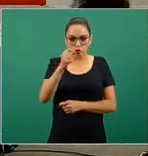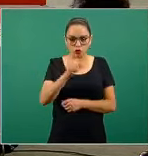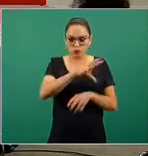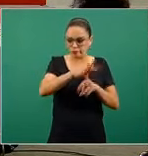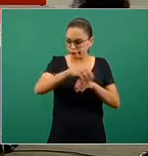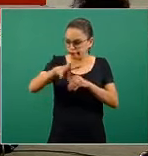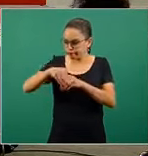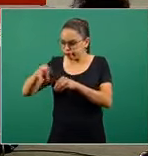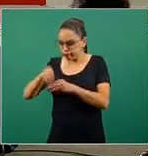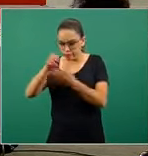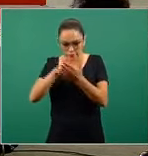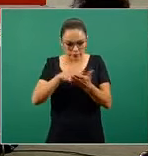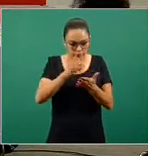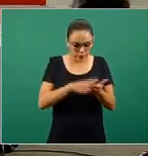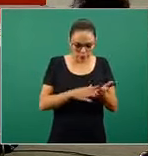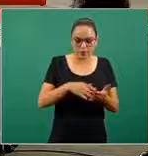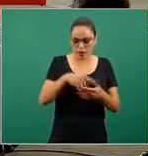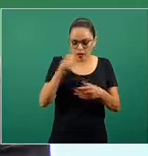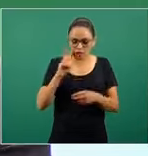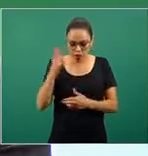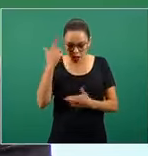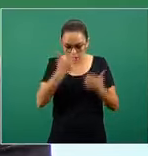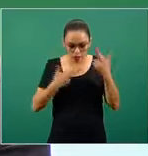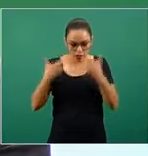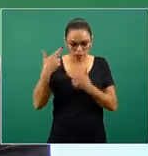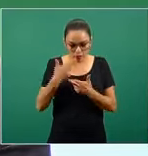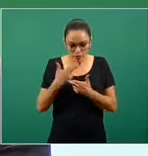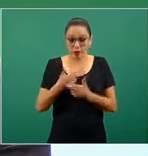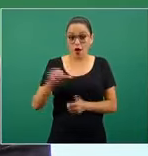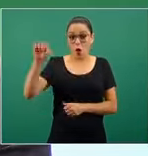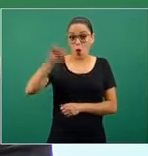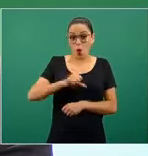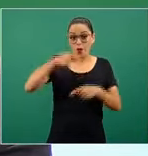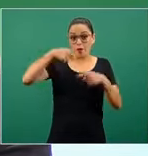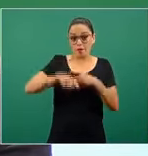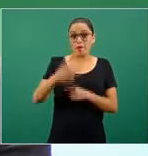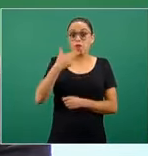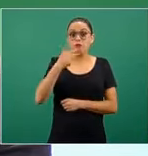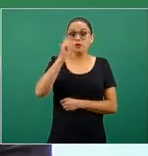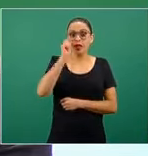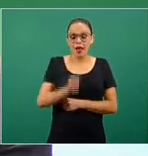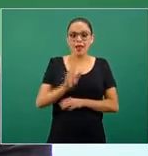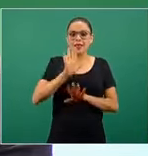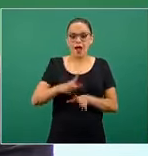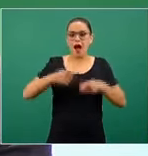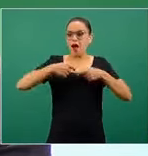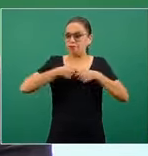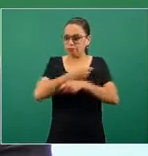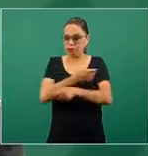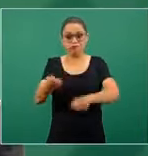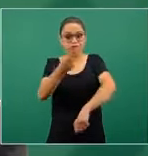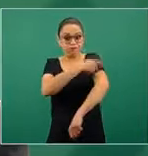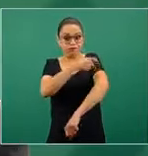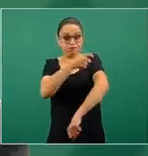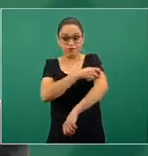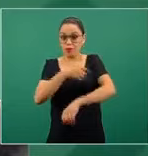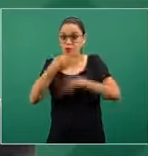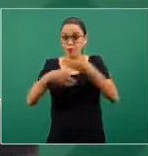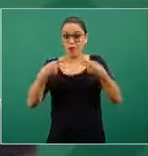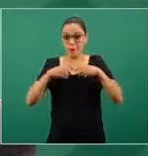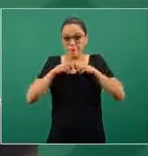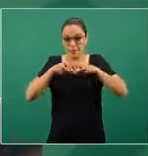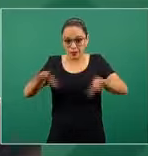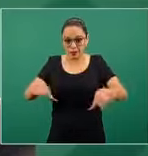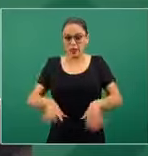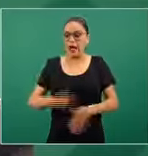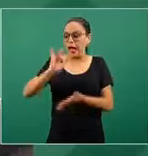tenemos hoy y que hoy se estrenó con la vacunación ya masiva, nos va a permitir tener